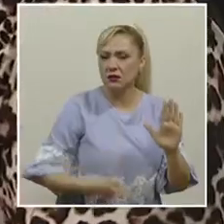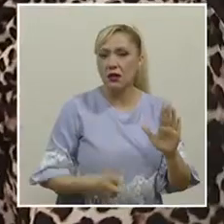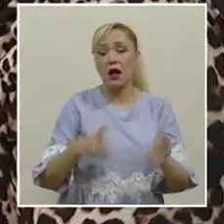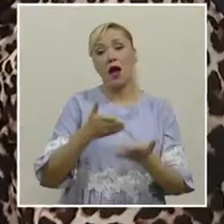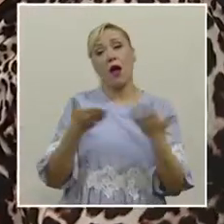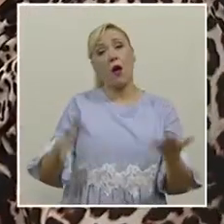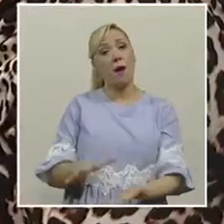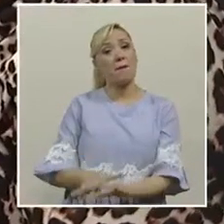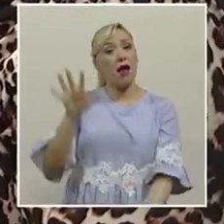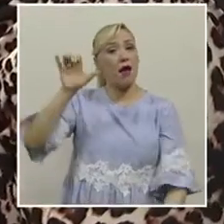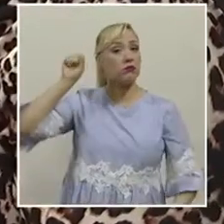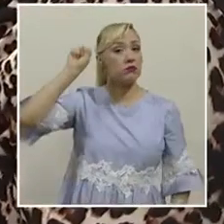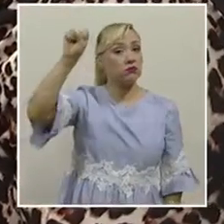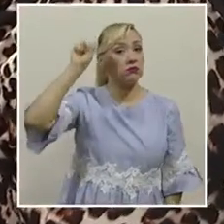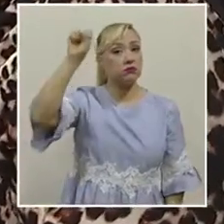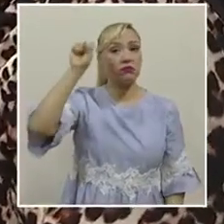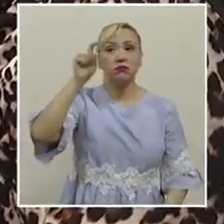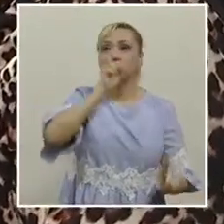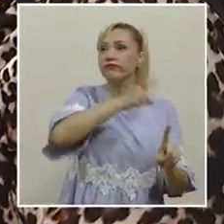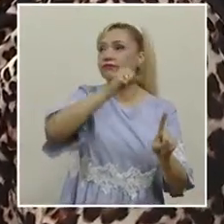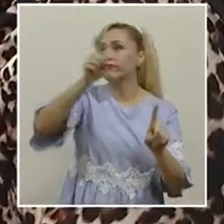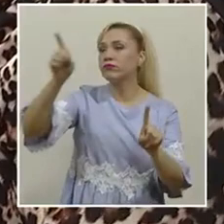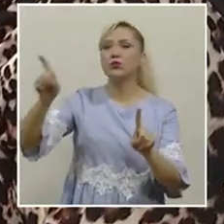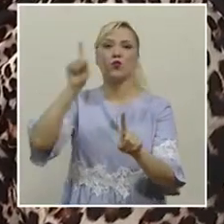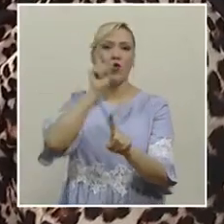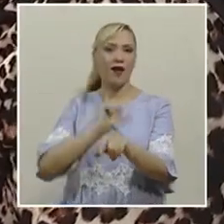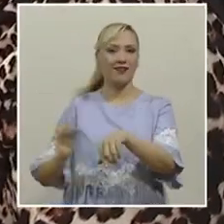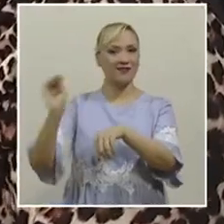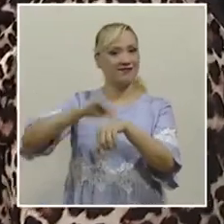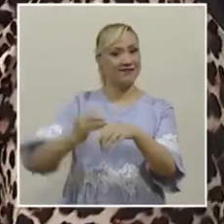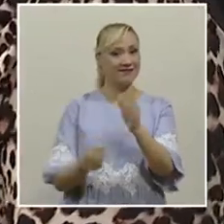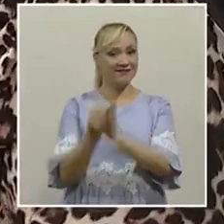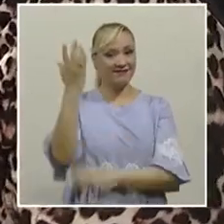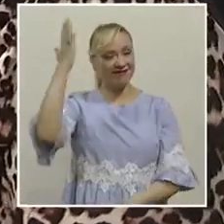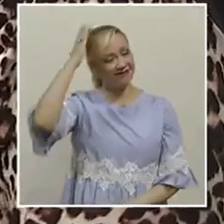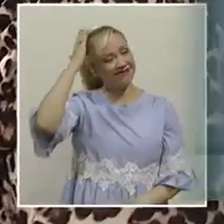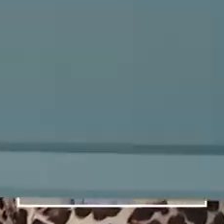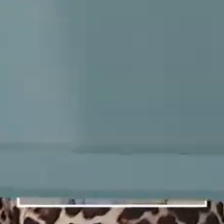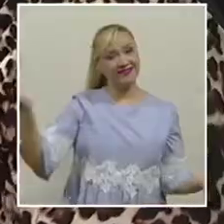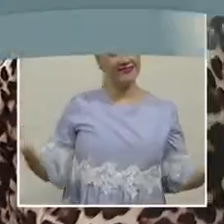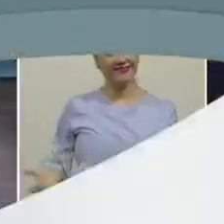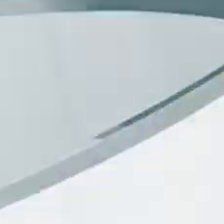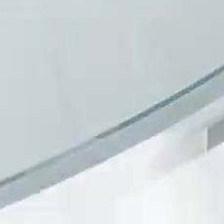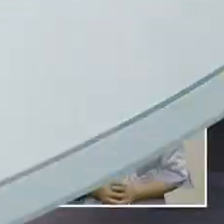número de sindicatos sean dirigidos por mujeres.